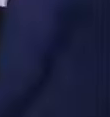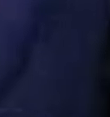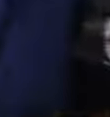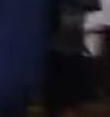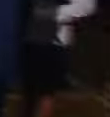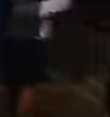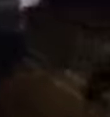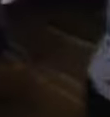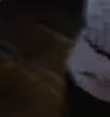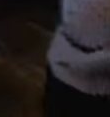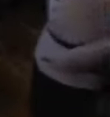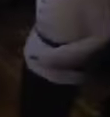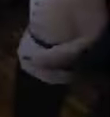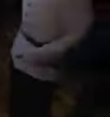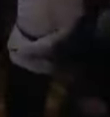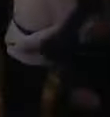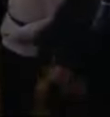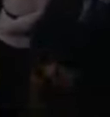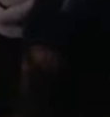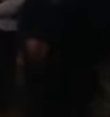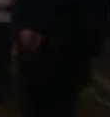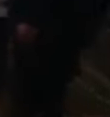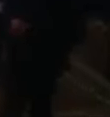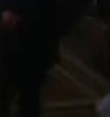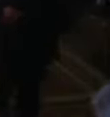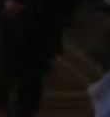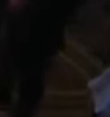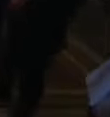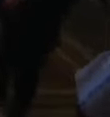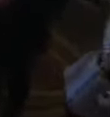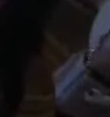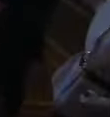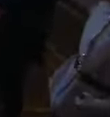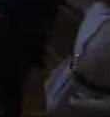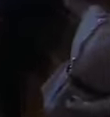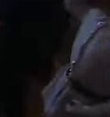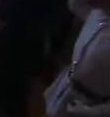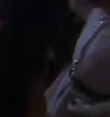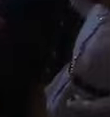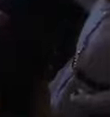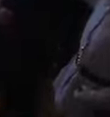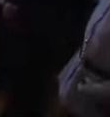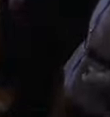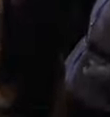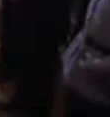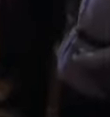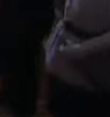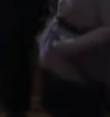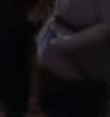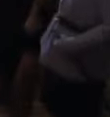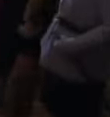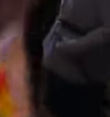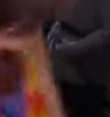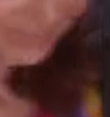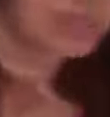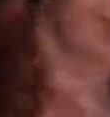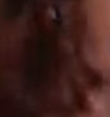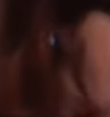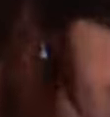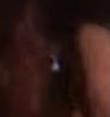y los diputados y diputadas Cristina Álvarez Rodríguez, Federico Fagioli, Carla Carrizo, Eduardo Buca y